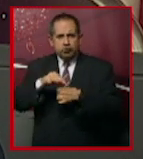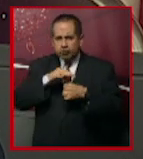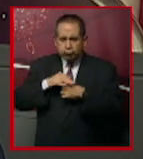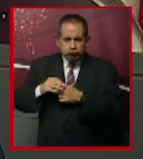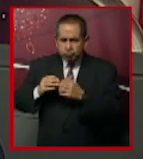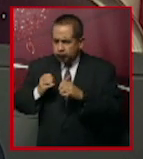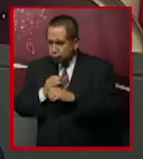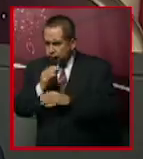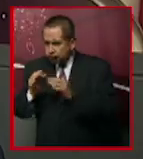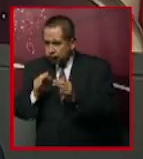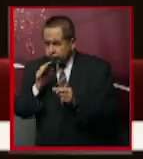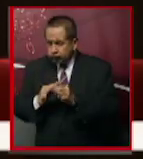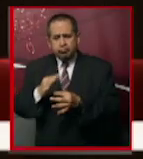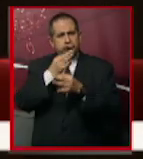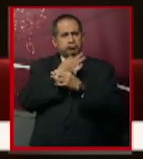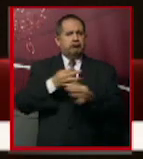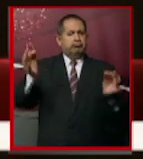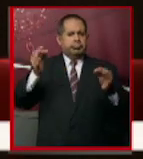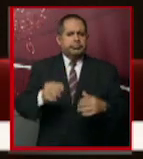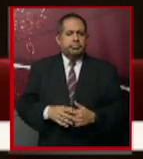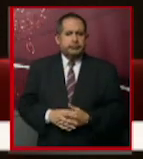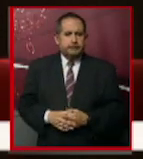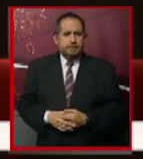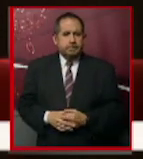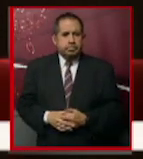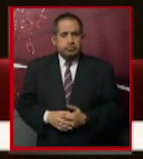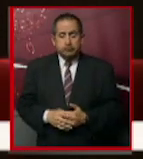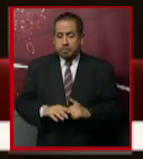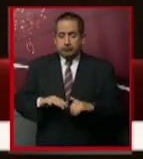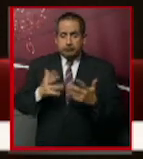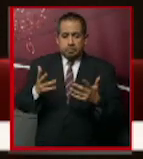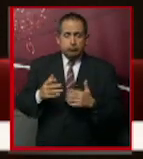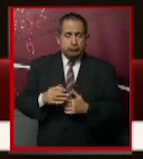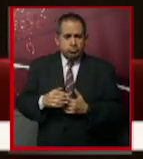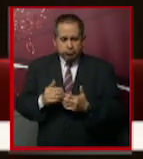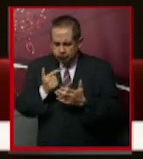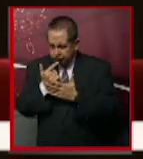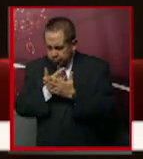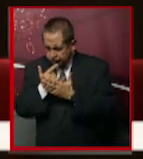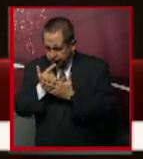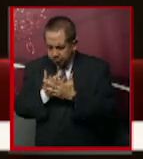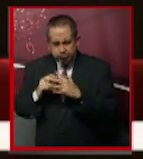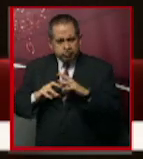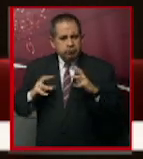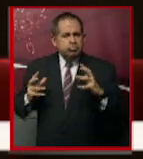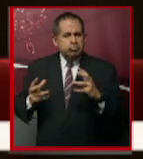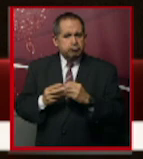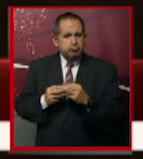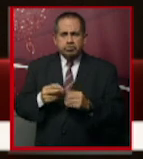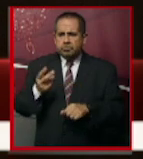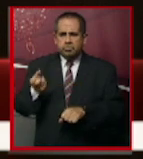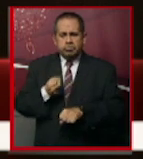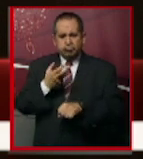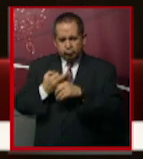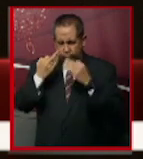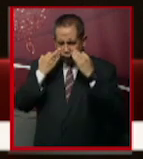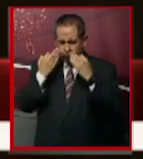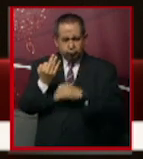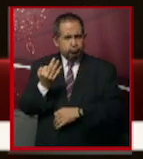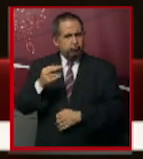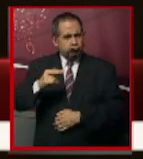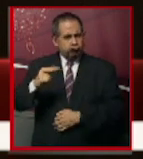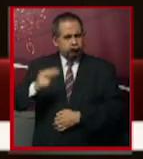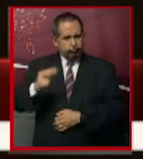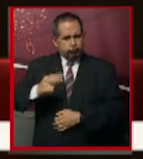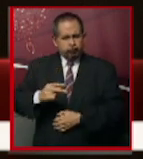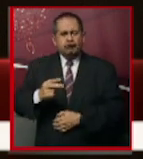los estados. En consecuencia del cómputo realizado, esta Secretaría da fe de